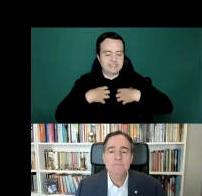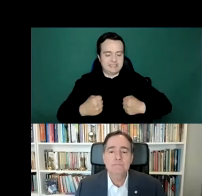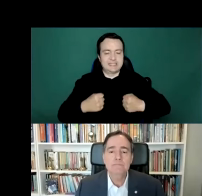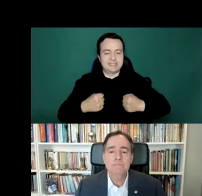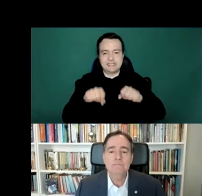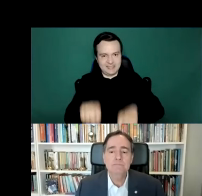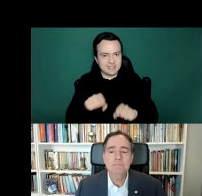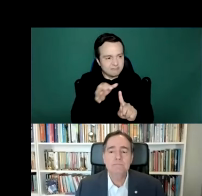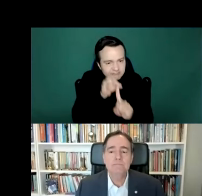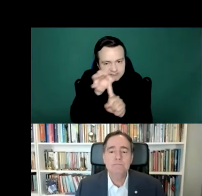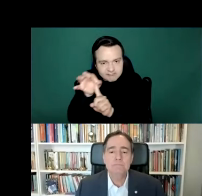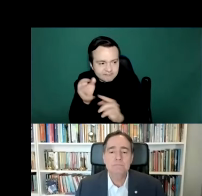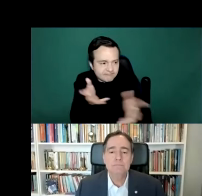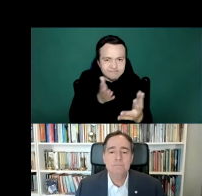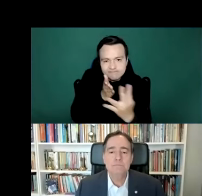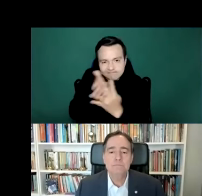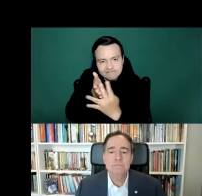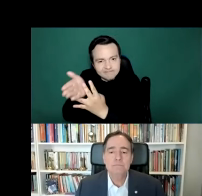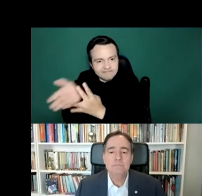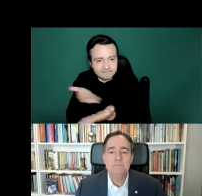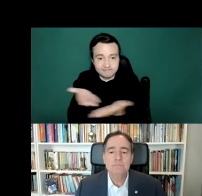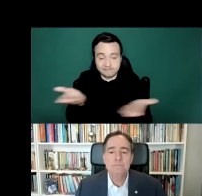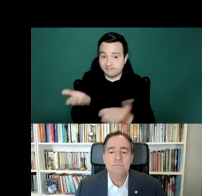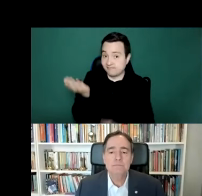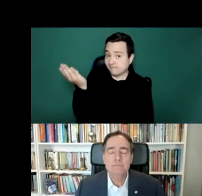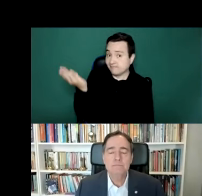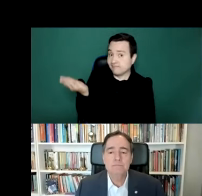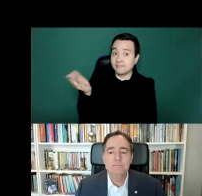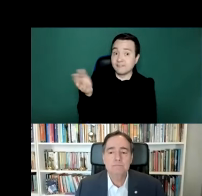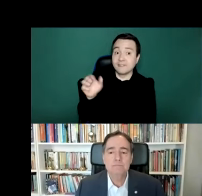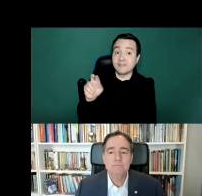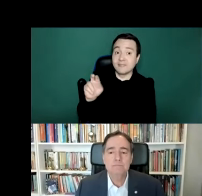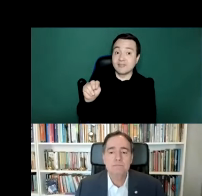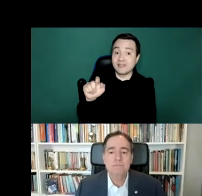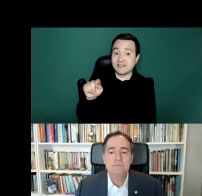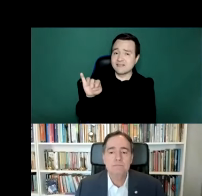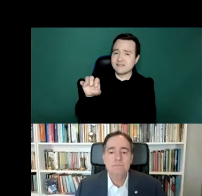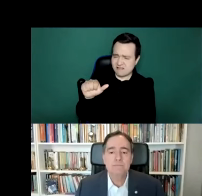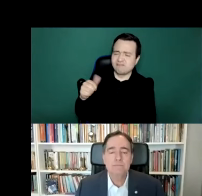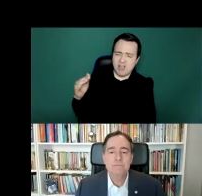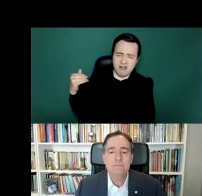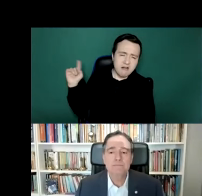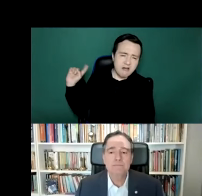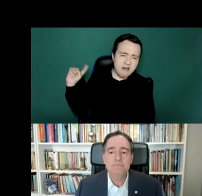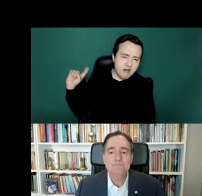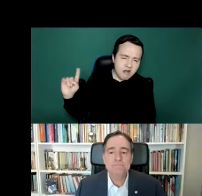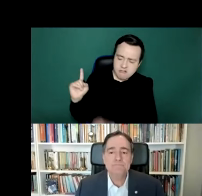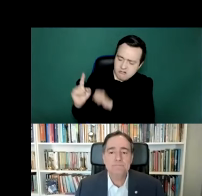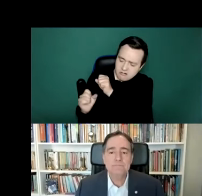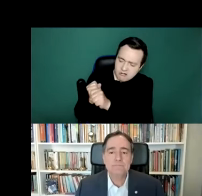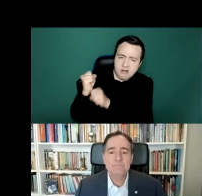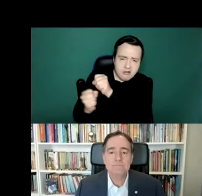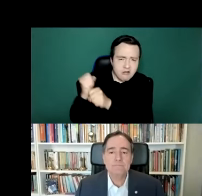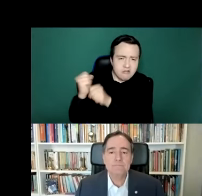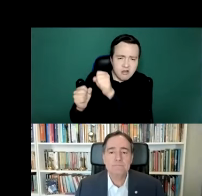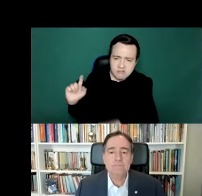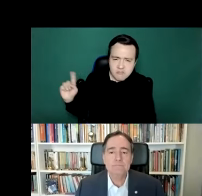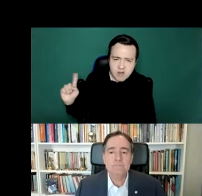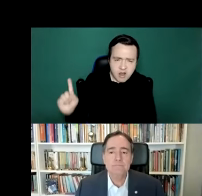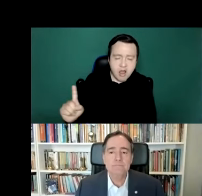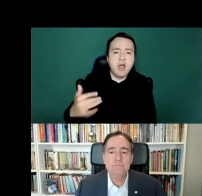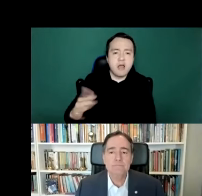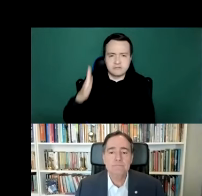Access and services. Natalia has a long career in supporting numerous quantitative and